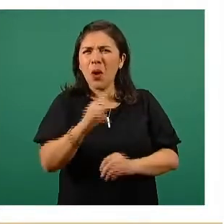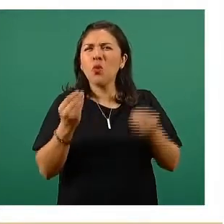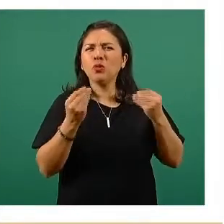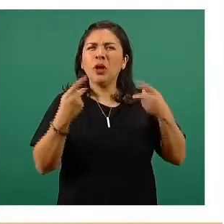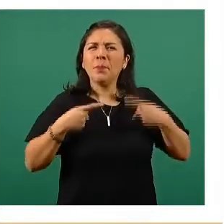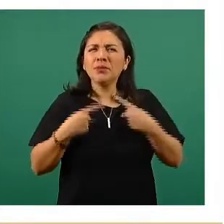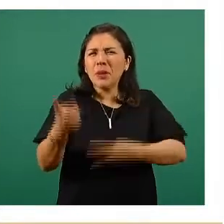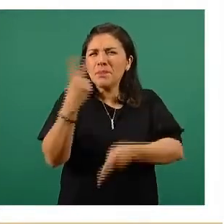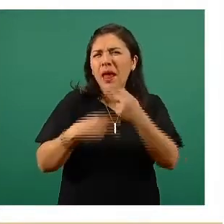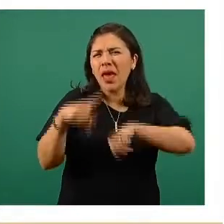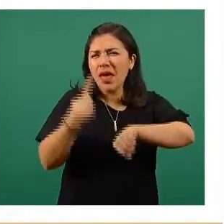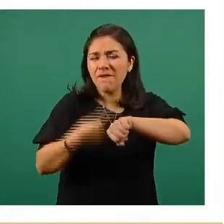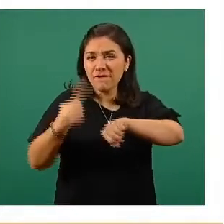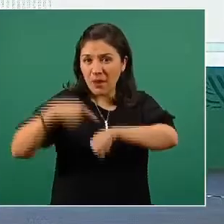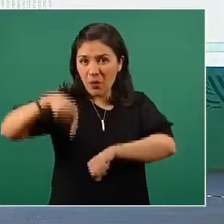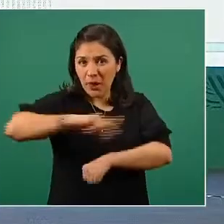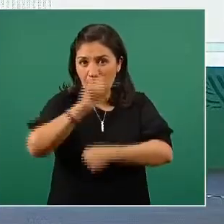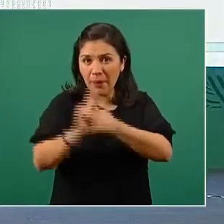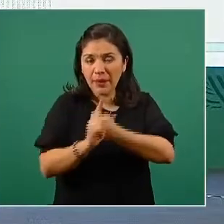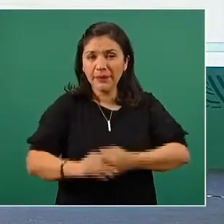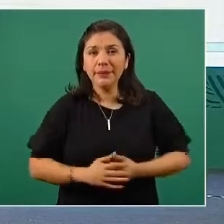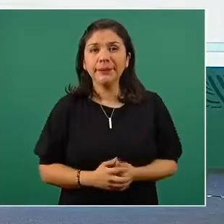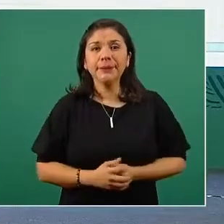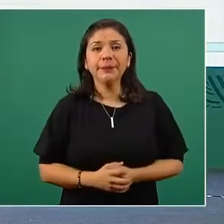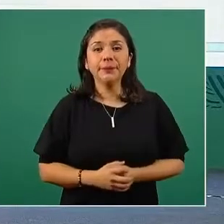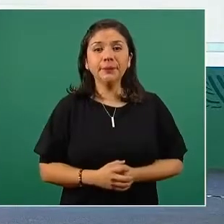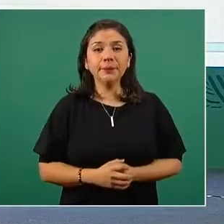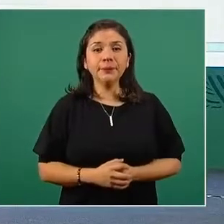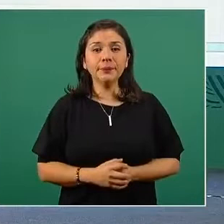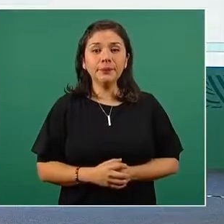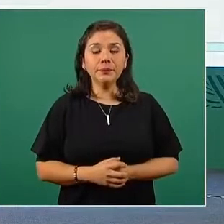casos y contagios en el país.